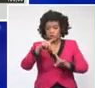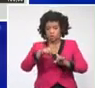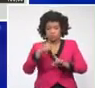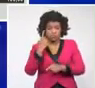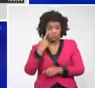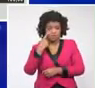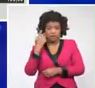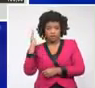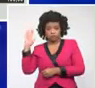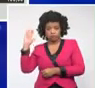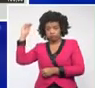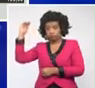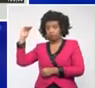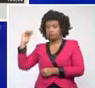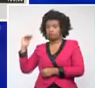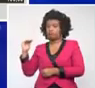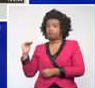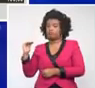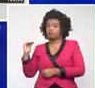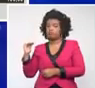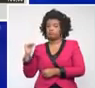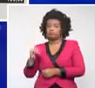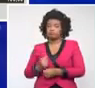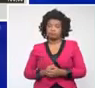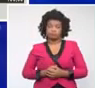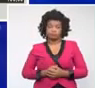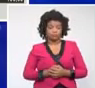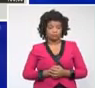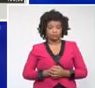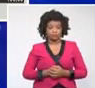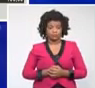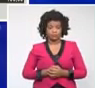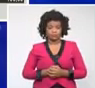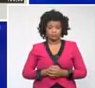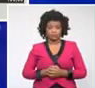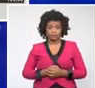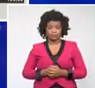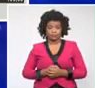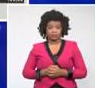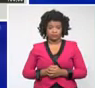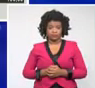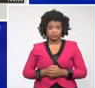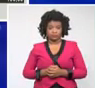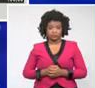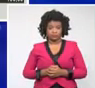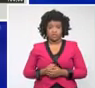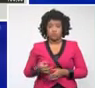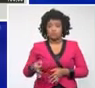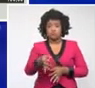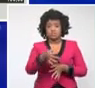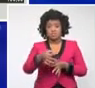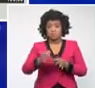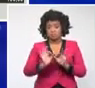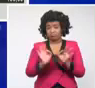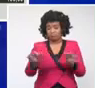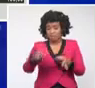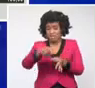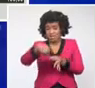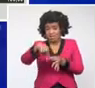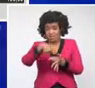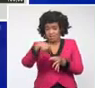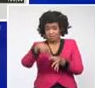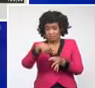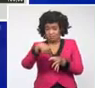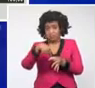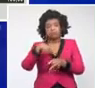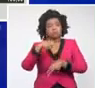las cifras de cada uno de los territorios. El municipio especial Isla de la Juventud se